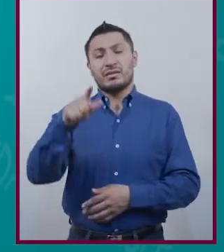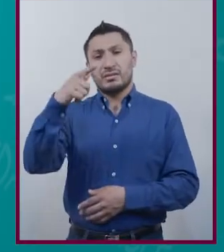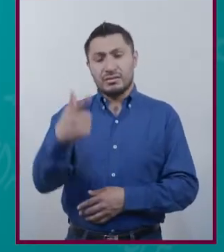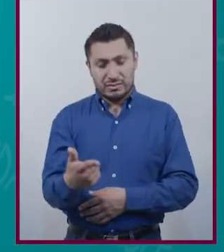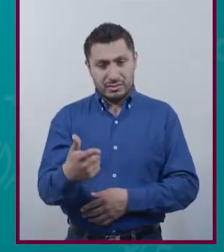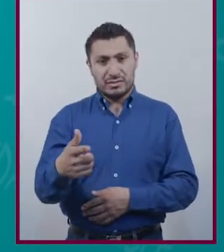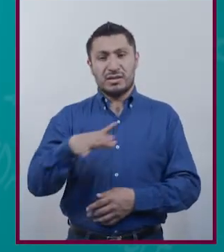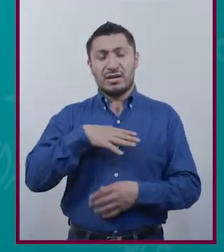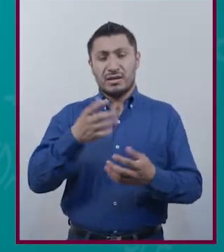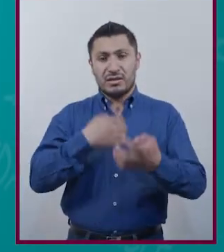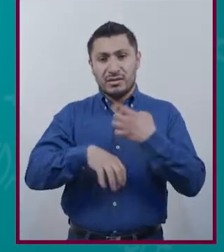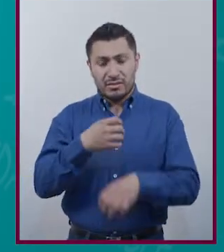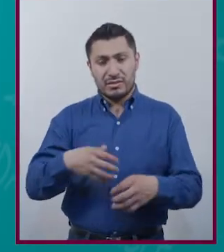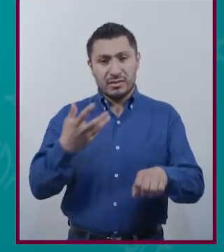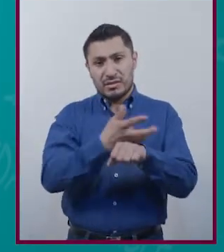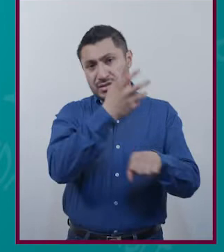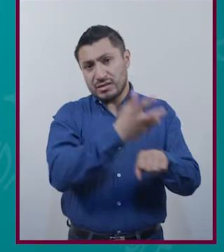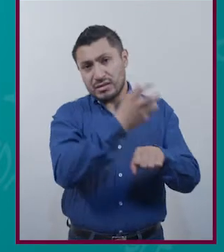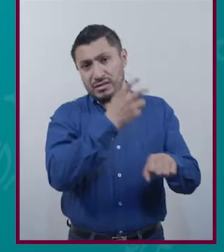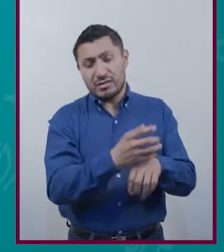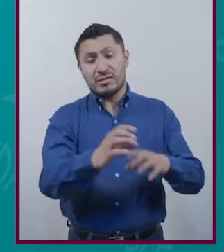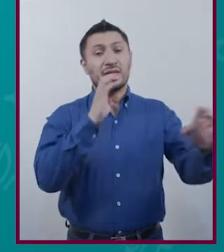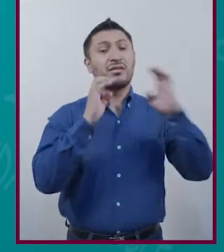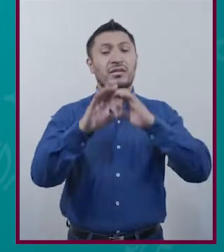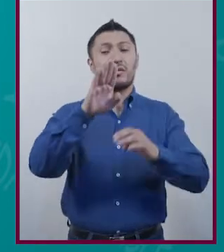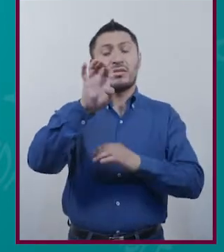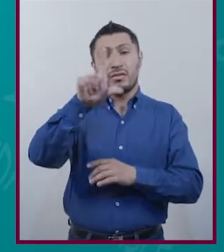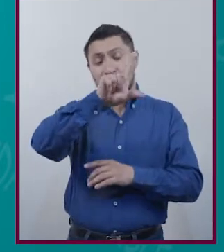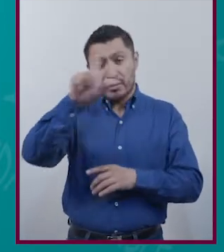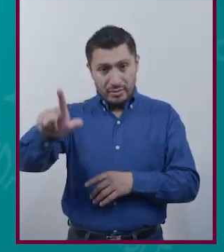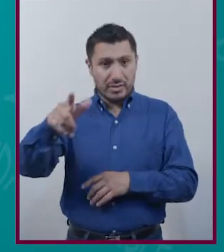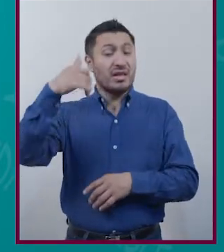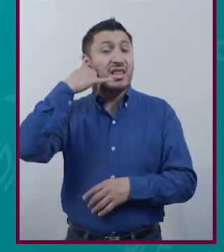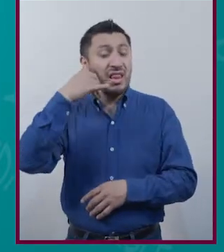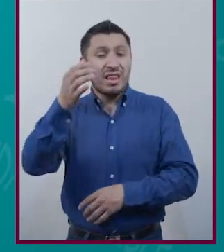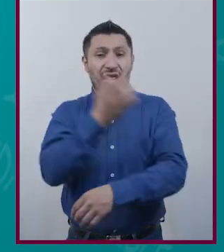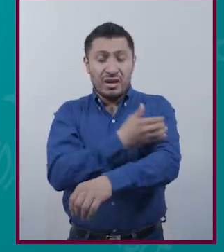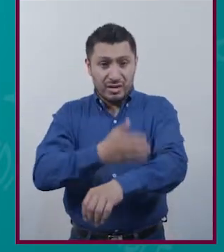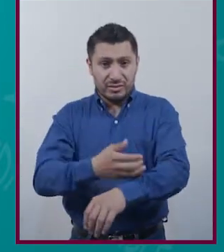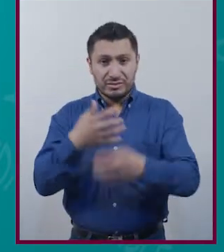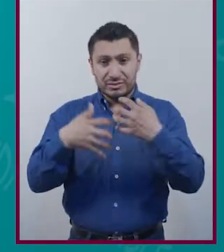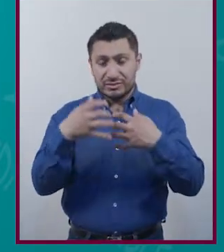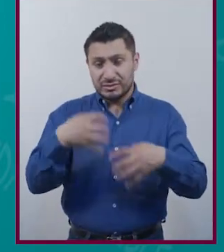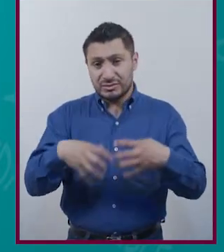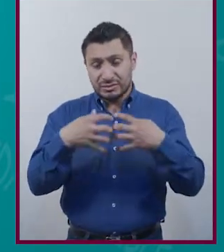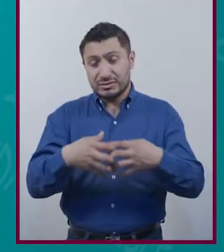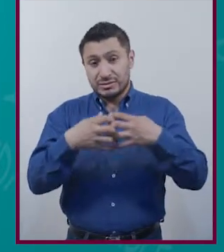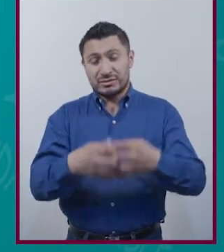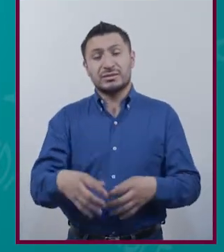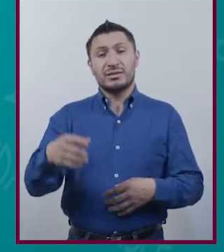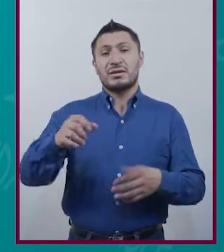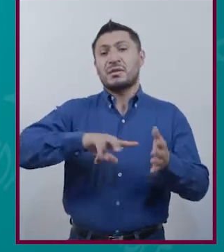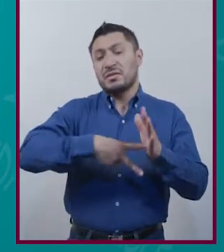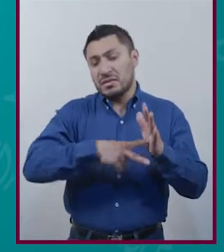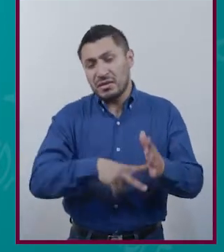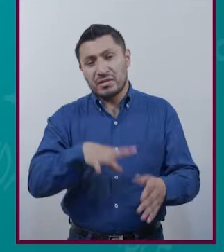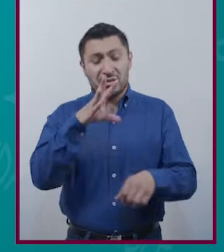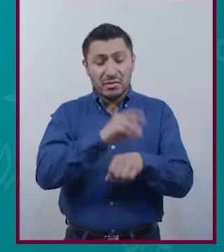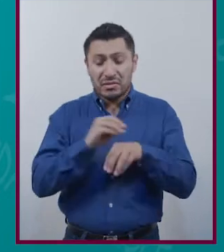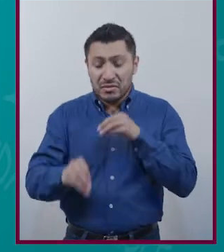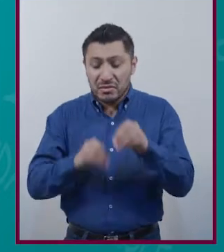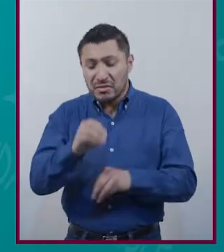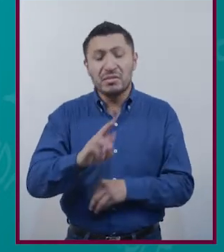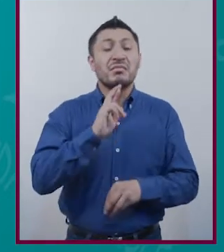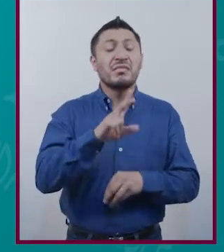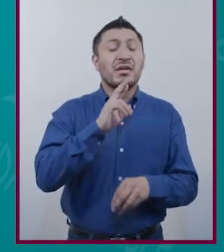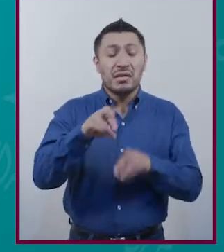empresa estadounidense de comunicaciones Bell Telephone Company. Los ingenieros de la compañía hicieron algunas mejoras en el teléfono